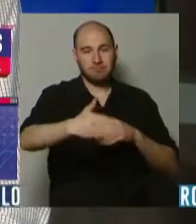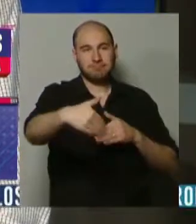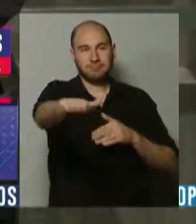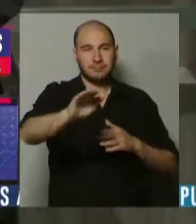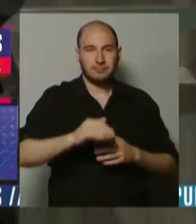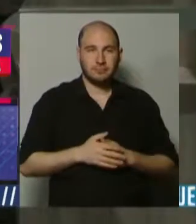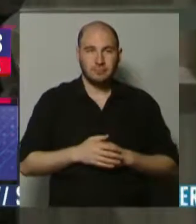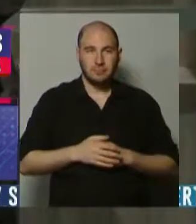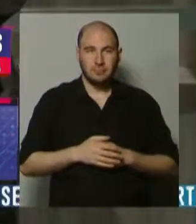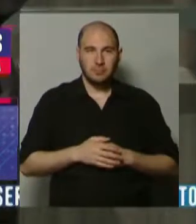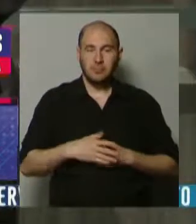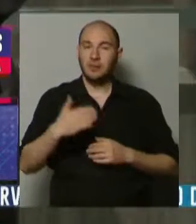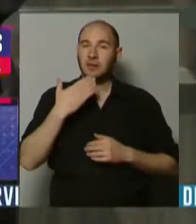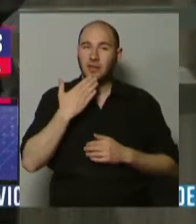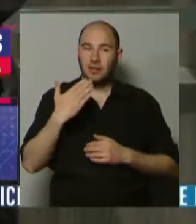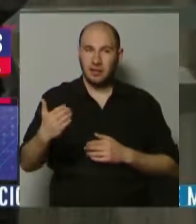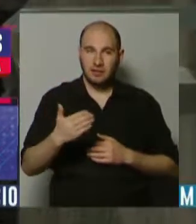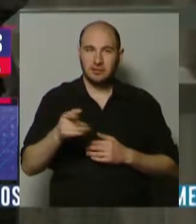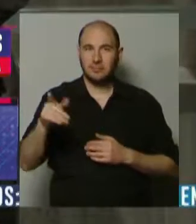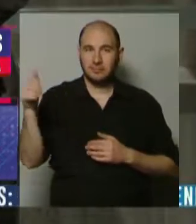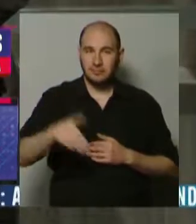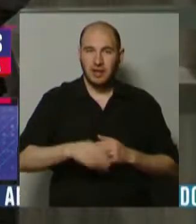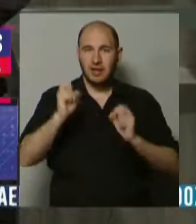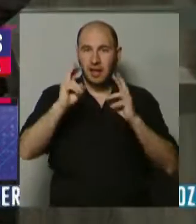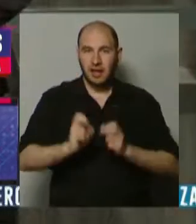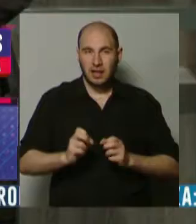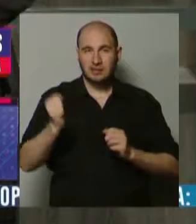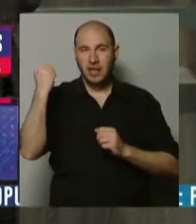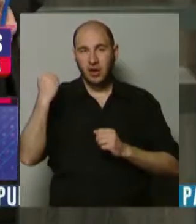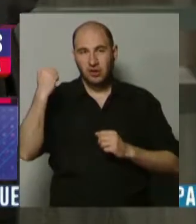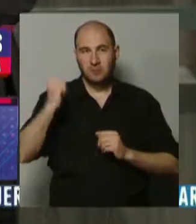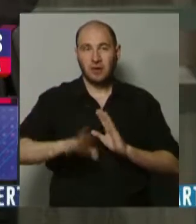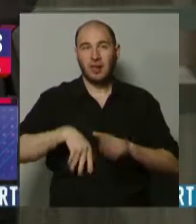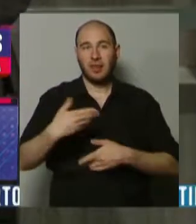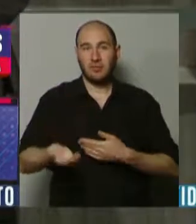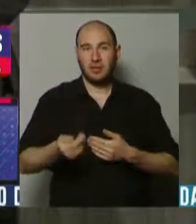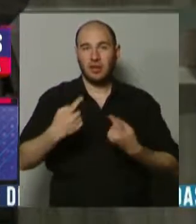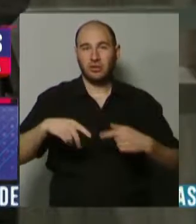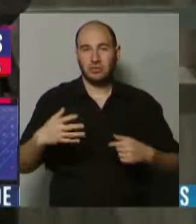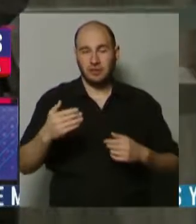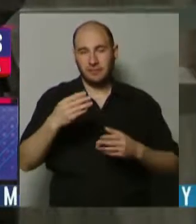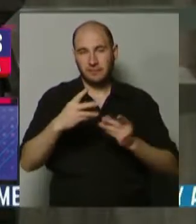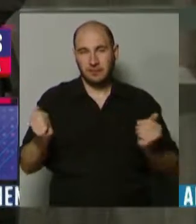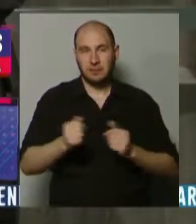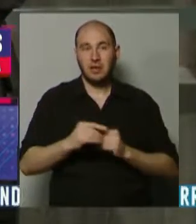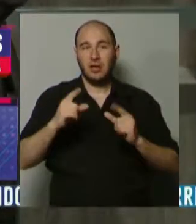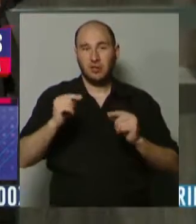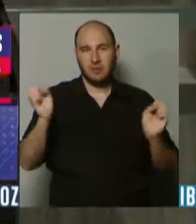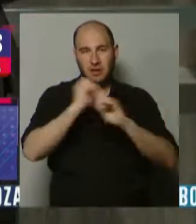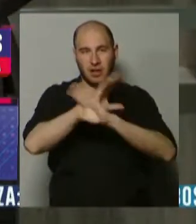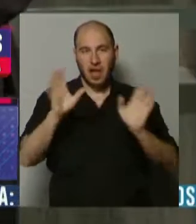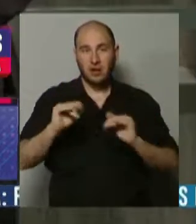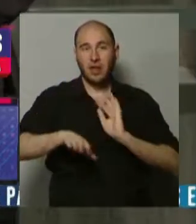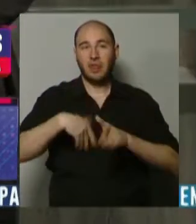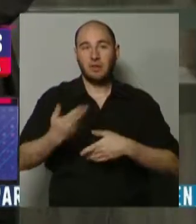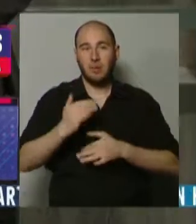plazo. Bueno, José, muchísimas gracias por venir a analizar el panorama económico después de este resultado que cada vez es más contundente.